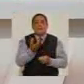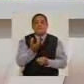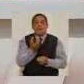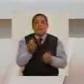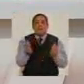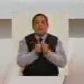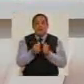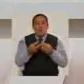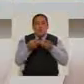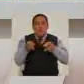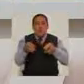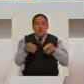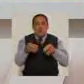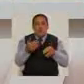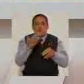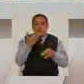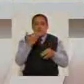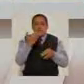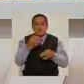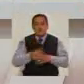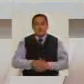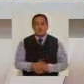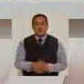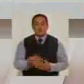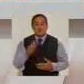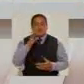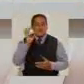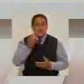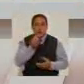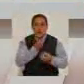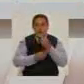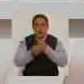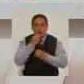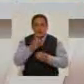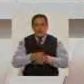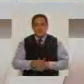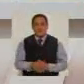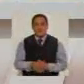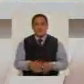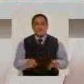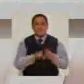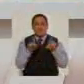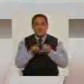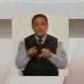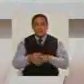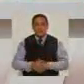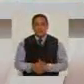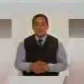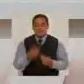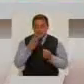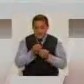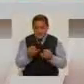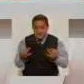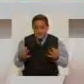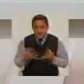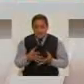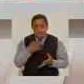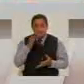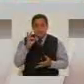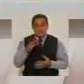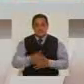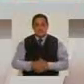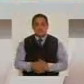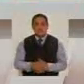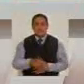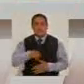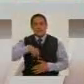con huevo y su ajicito. Es extraordinario comerlo, es riquísimo. Bueno, además papera de la gran variedad de papas que mira hay. Mira qué variedad, qué ricura de verdad. En el